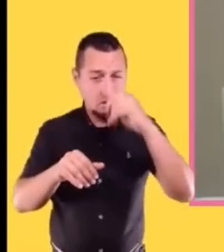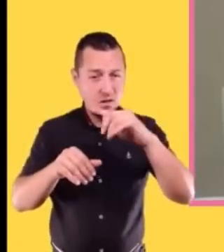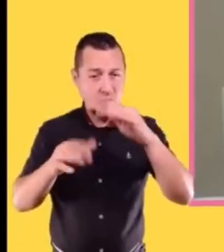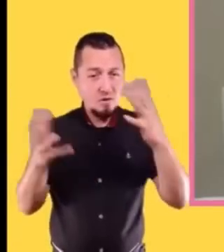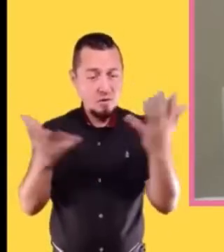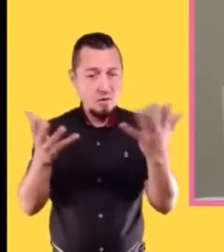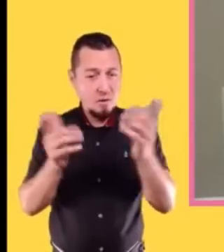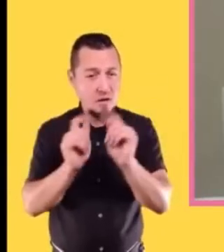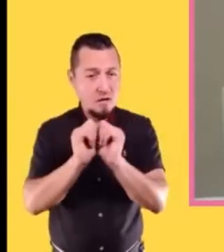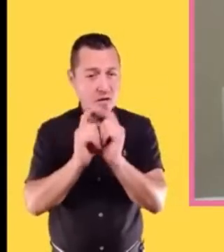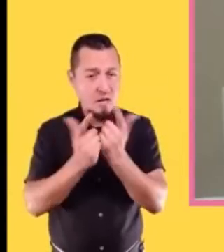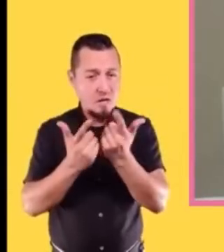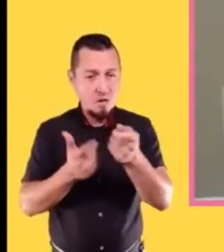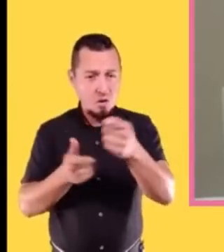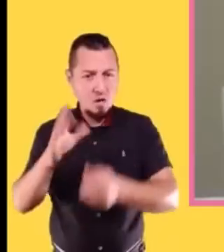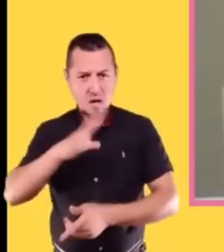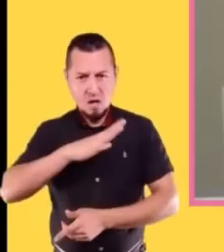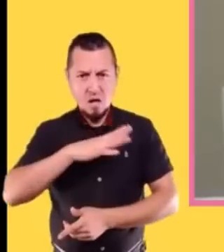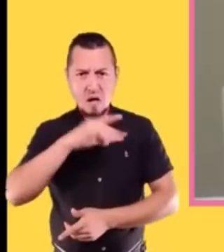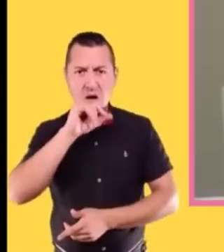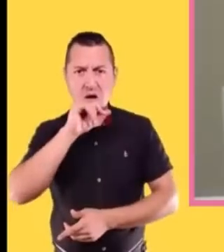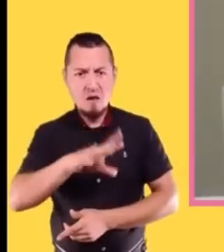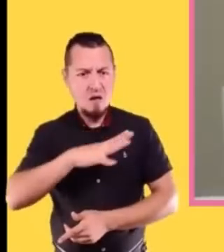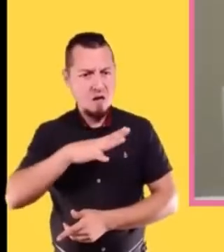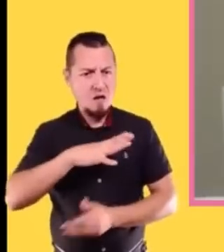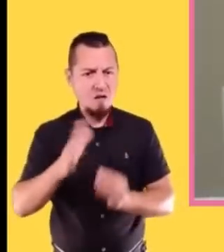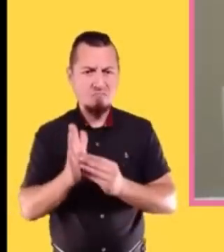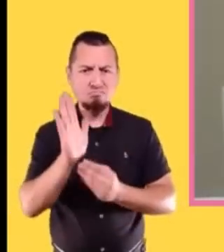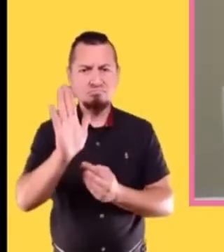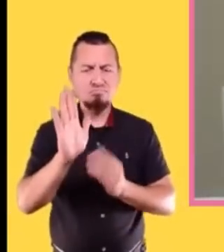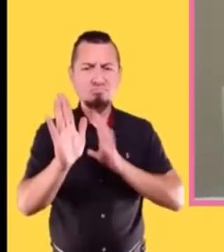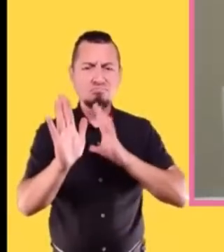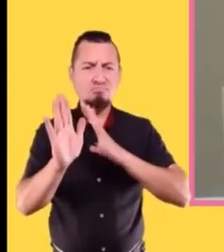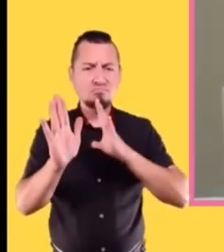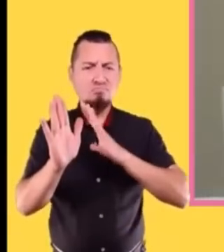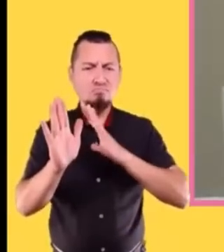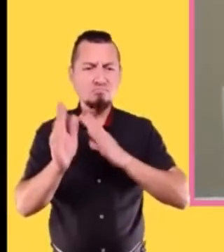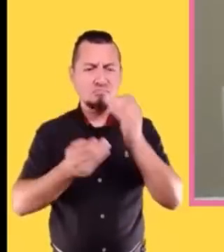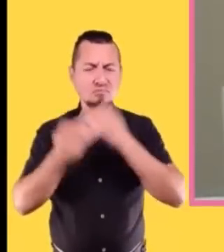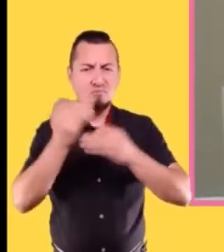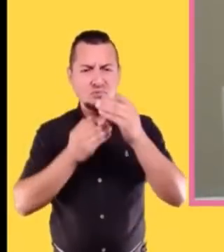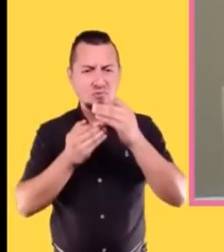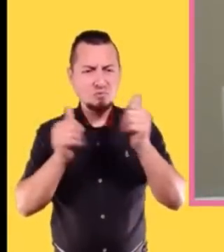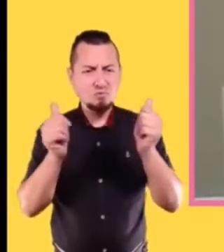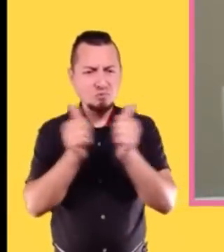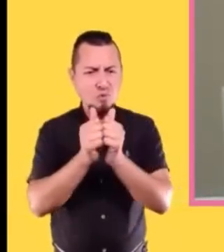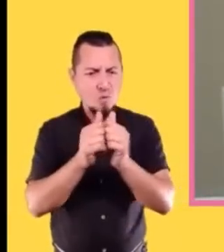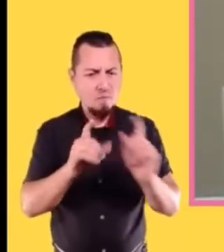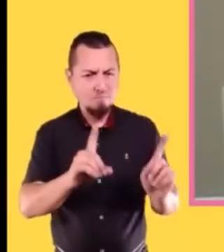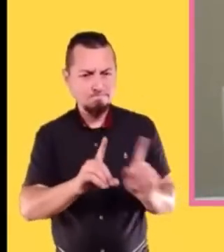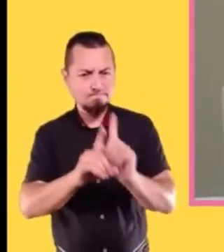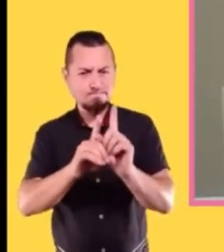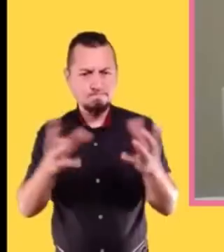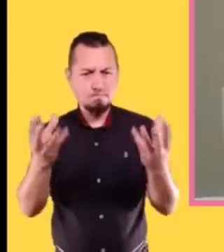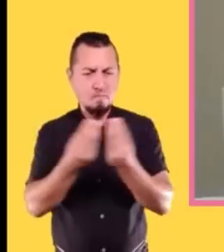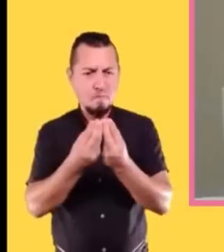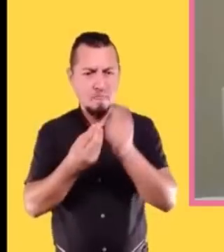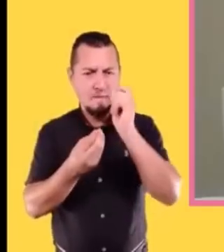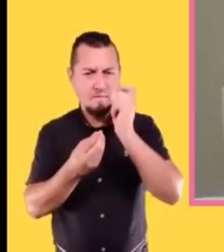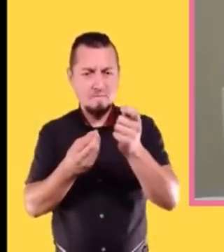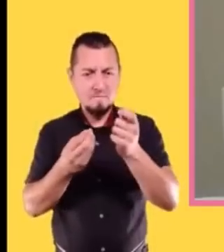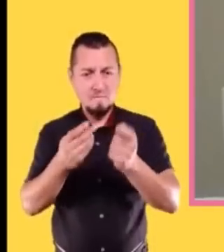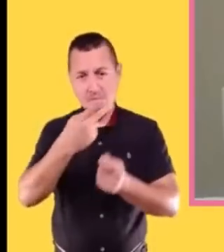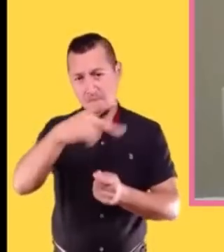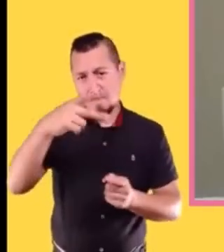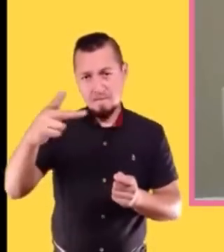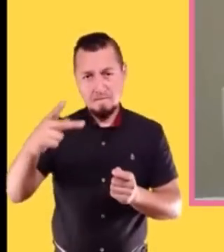esto existe en Jalisco. Todos estos son materiales que van a complementar lo que viene en los libros de texto. Entonces, ese